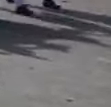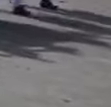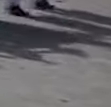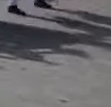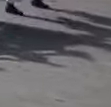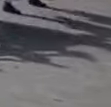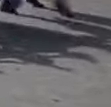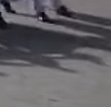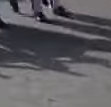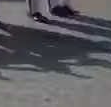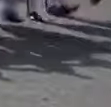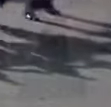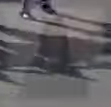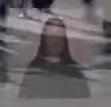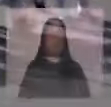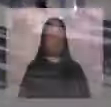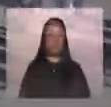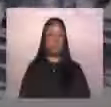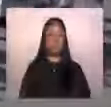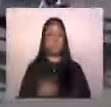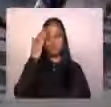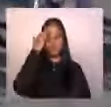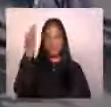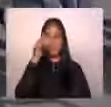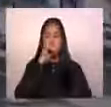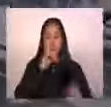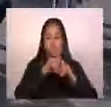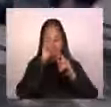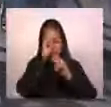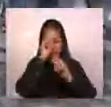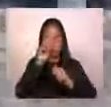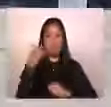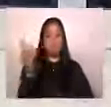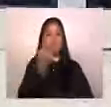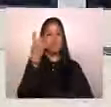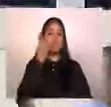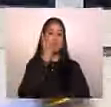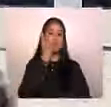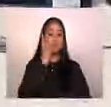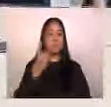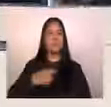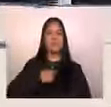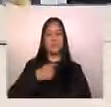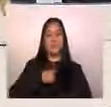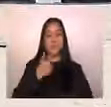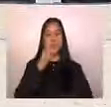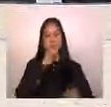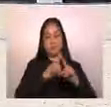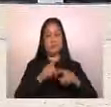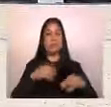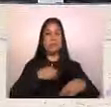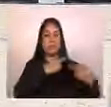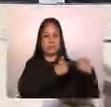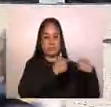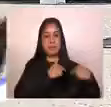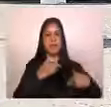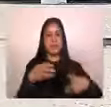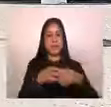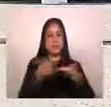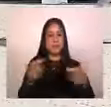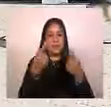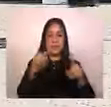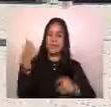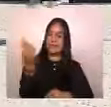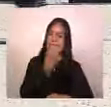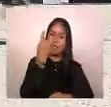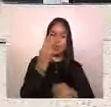Nuestro saludo respetuoso también a todos los directores, docentes e instructores de bandas de todos los centros